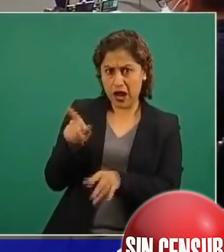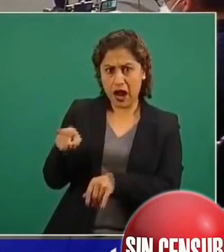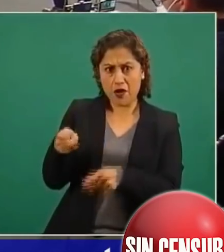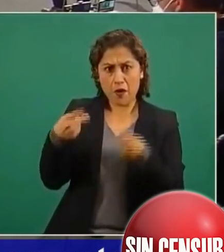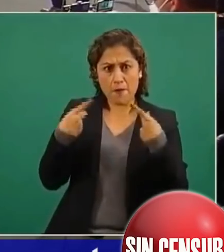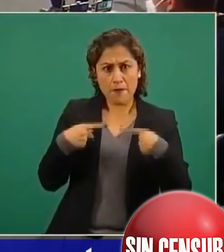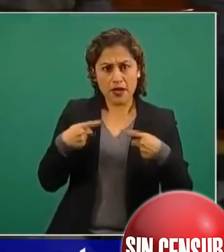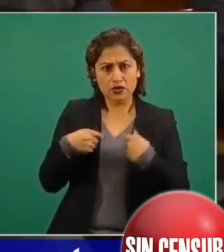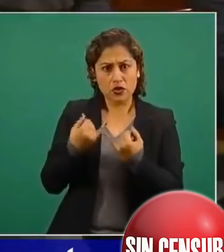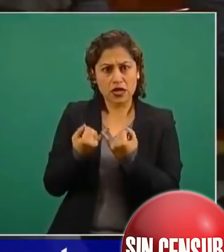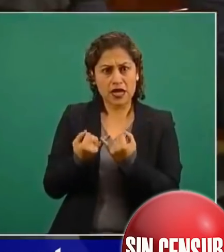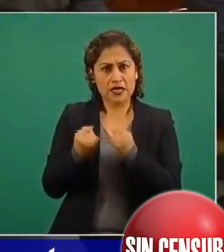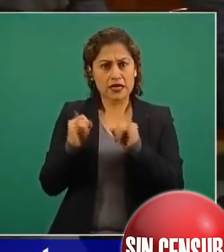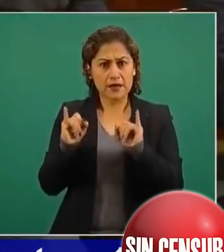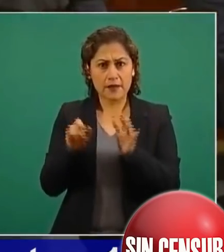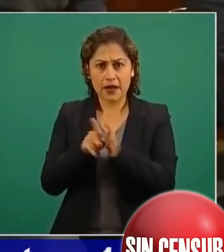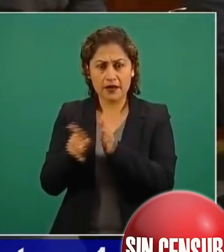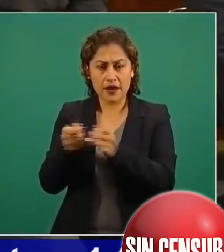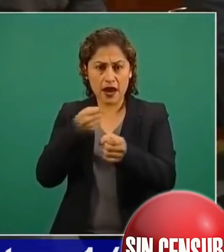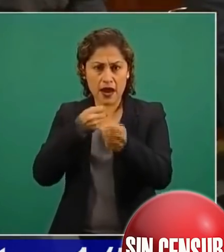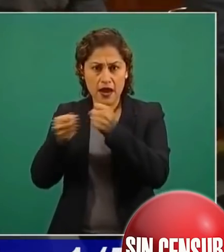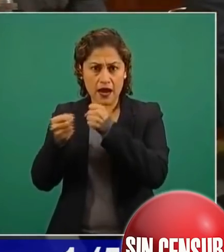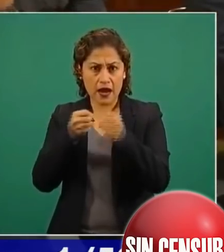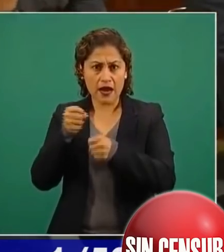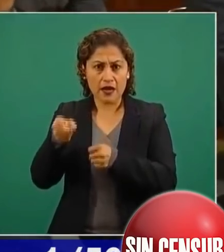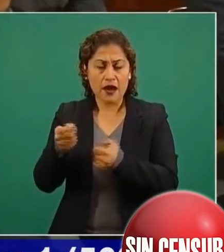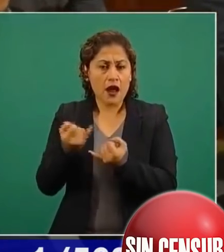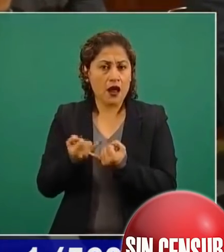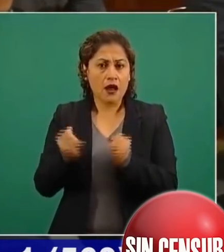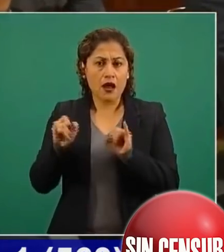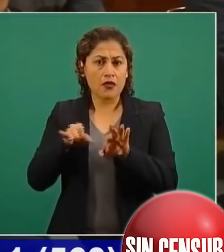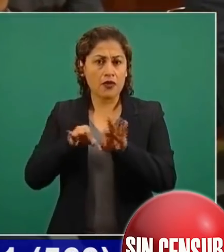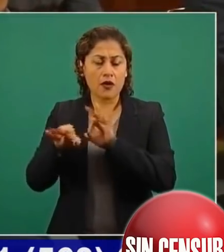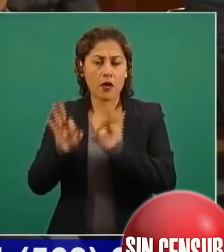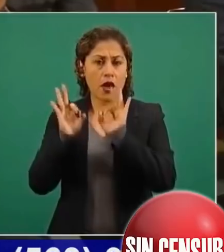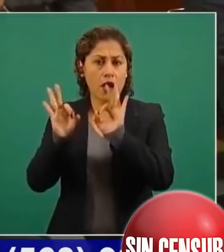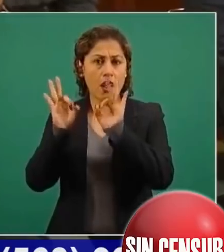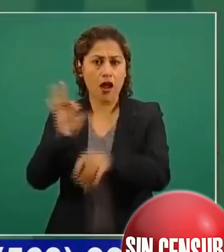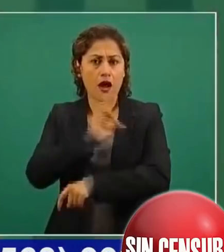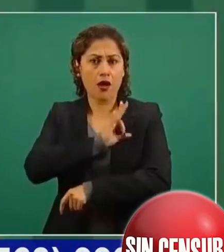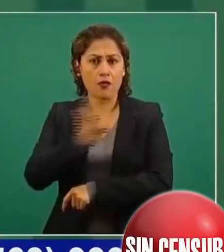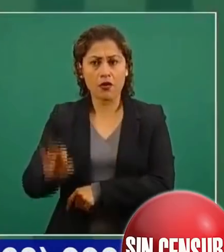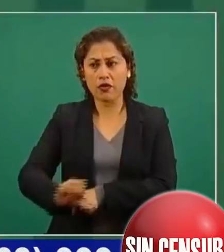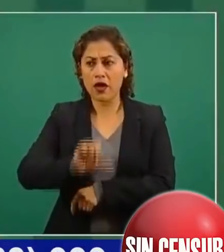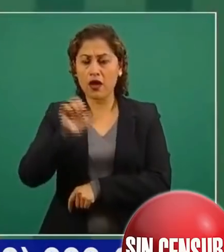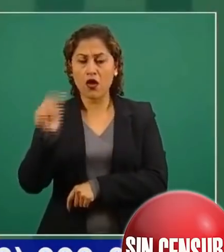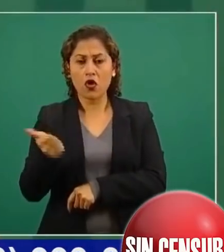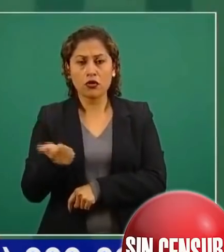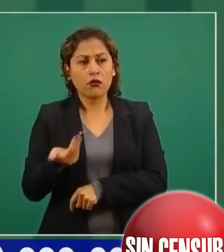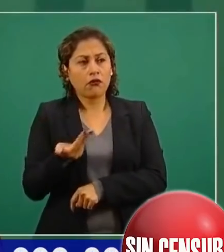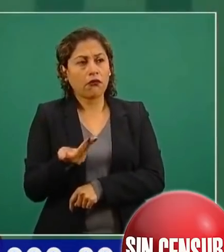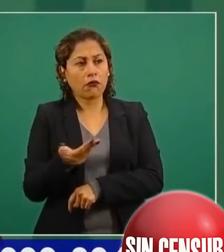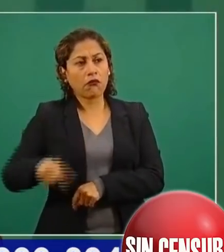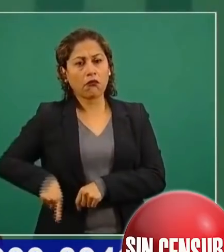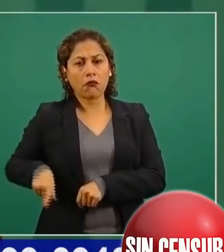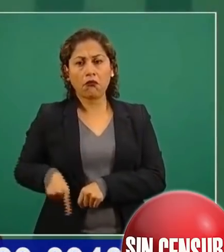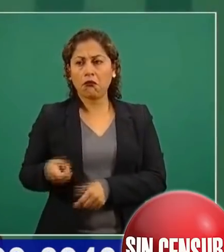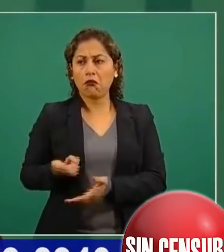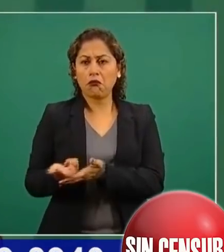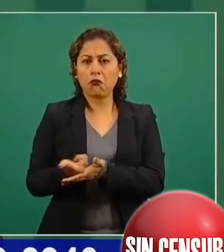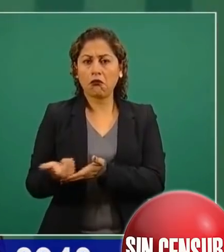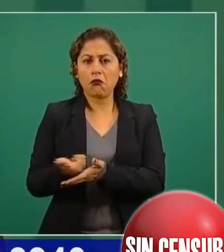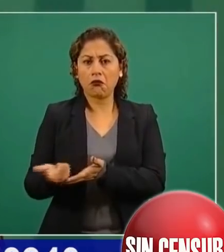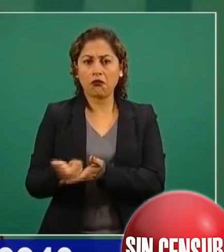como amiba de las costillas del gobierno federal. Qué bueno que eso pase y vamos a ir hacia allá poco a poco.